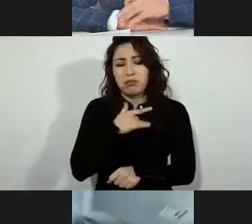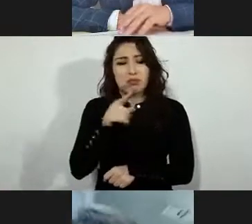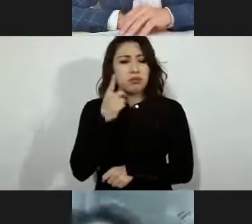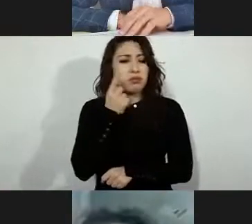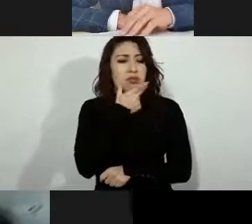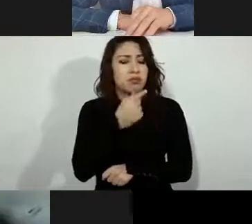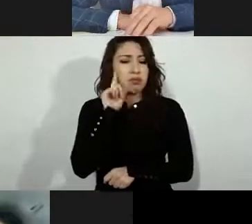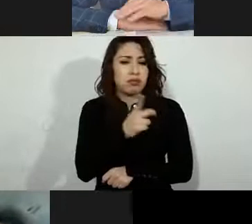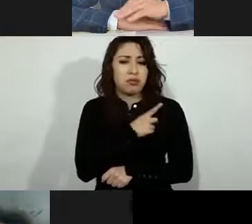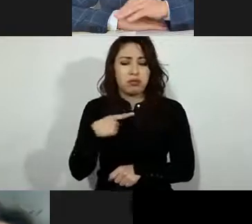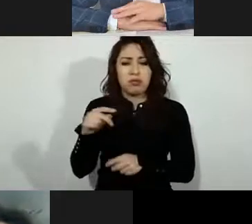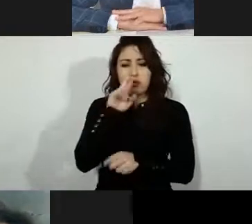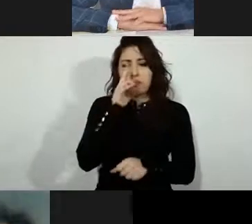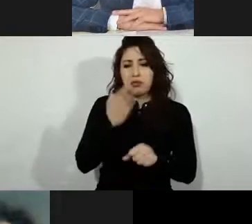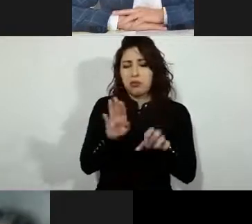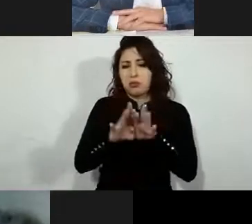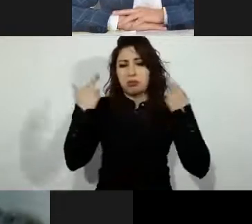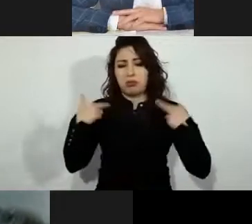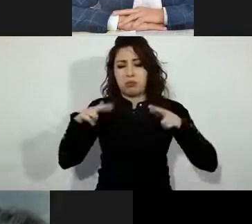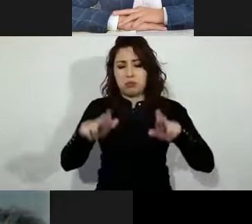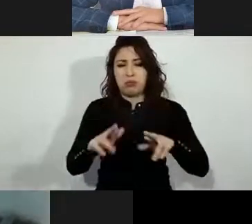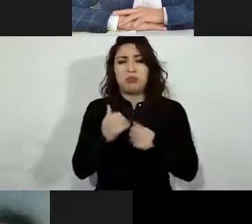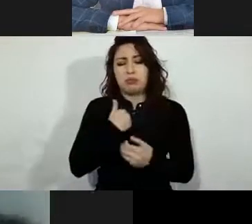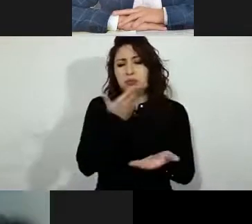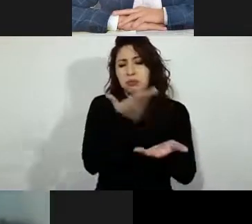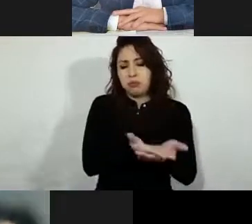ciudadanía. Y en ese sentido, bueno, pues pedirle que hagamos un